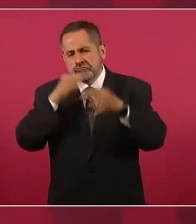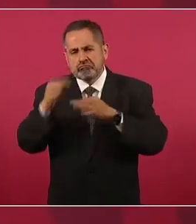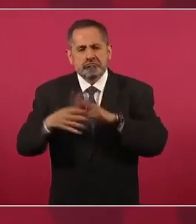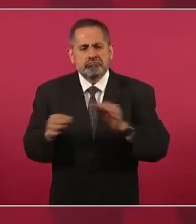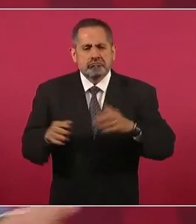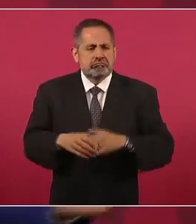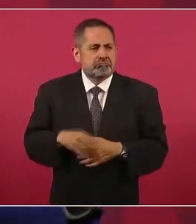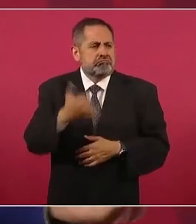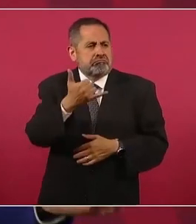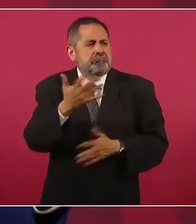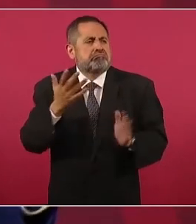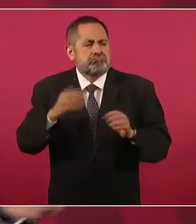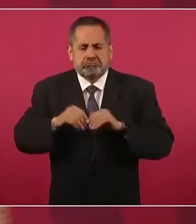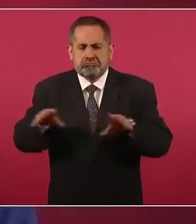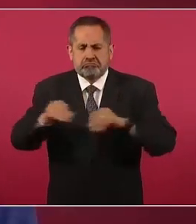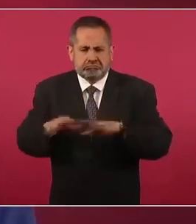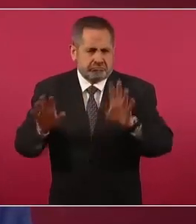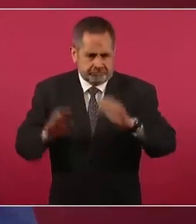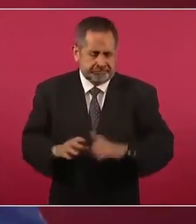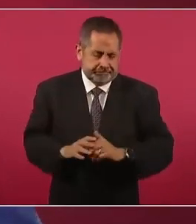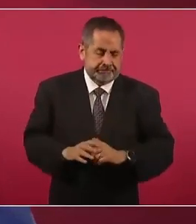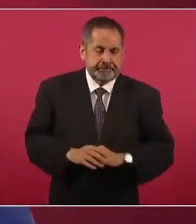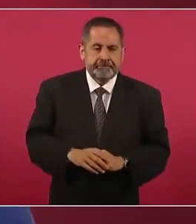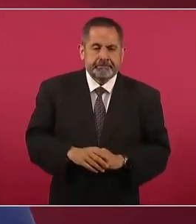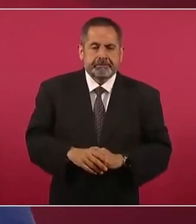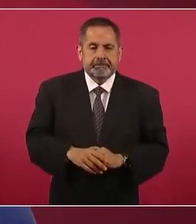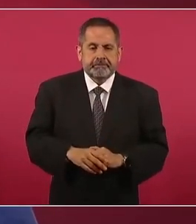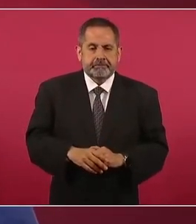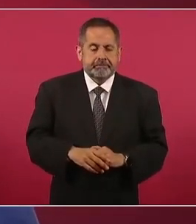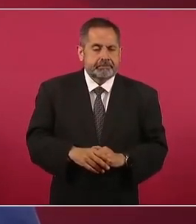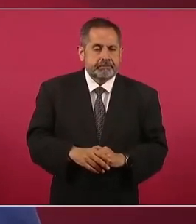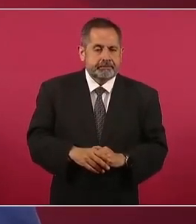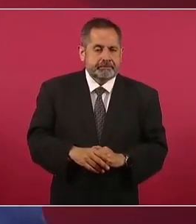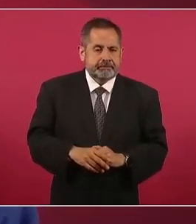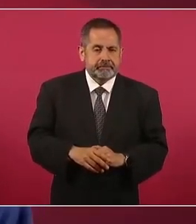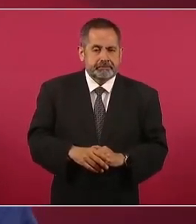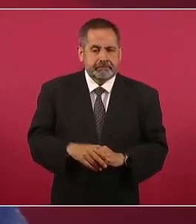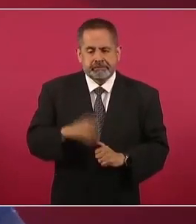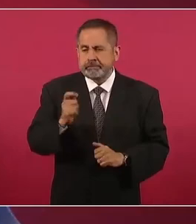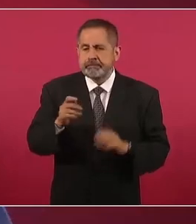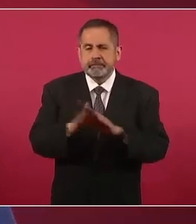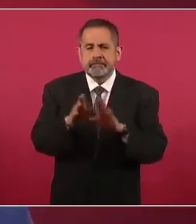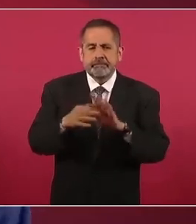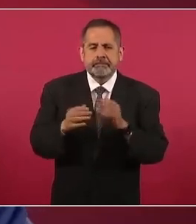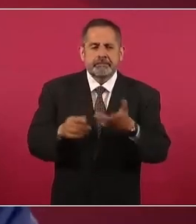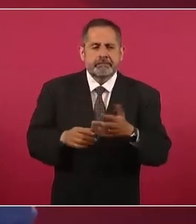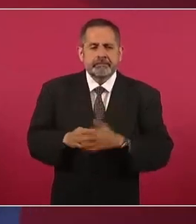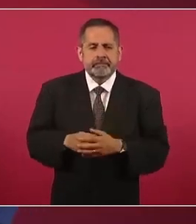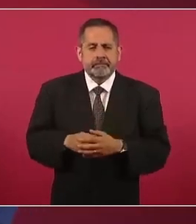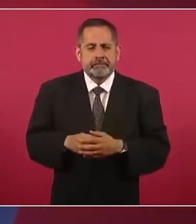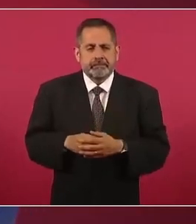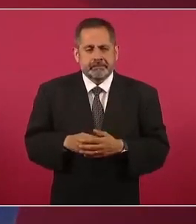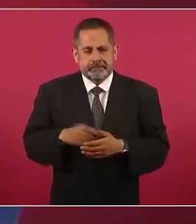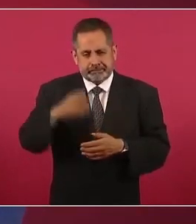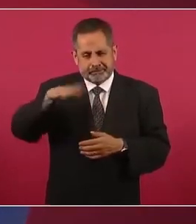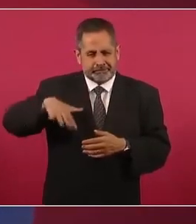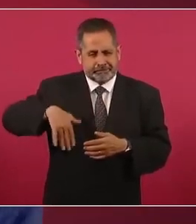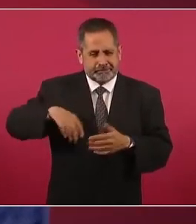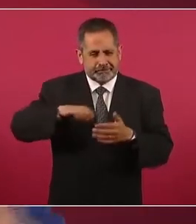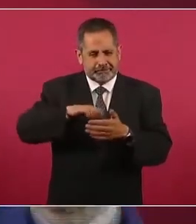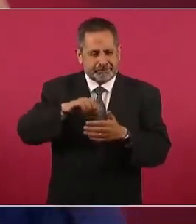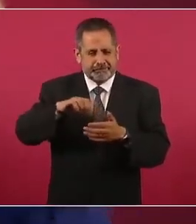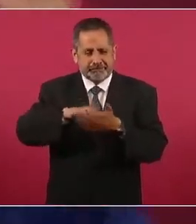charro y qué, ¿no? Ya, un poco lo de un partido y de otro de los que